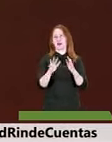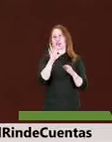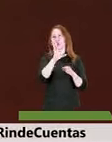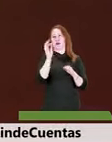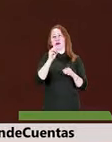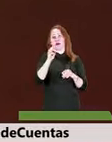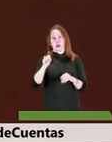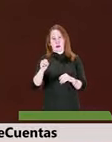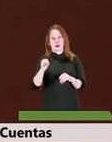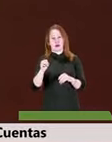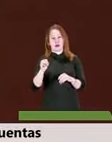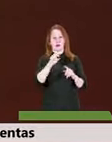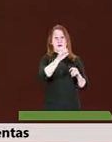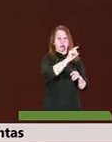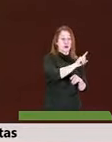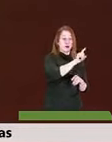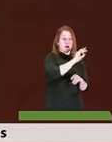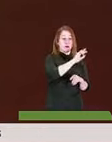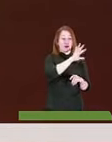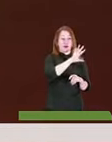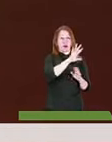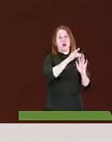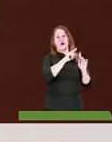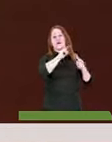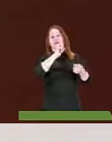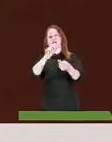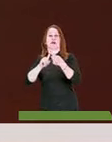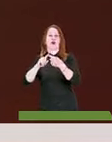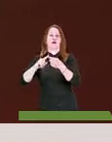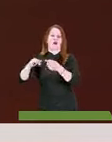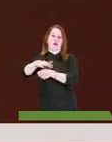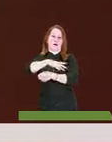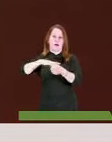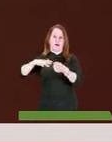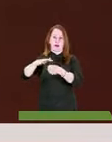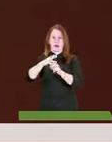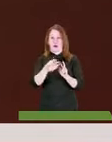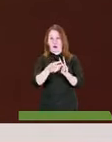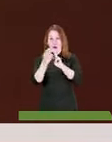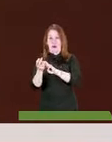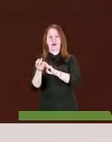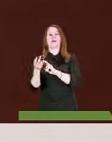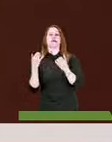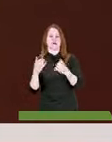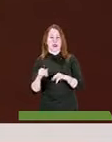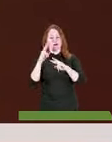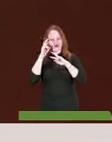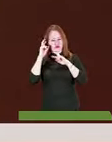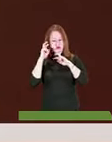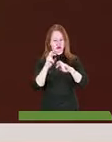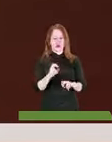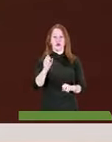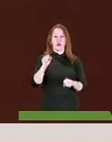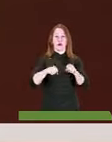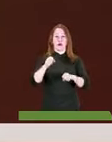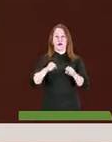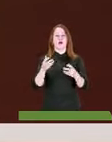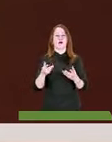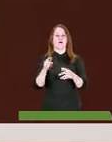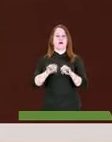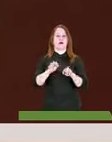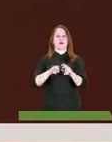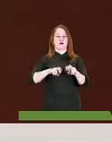la 135 hasta Cundinamarca, hasta el puente. Estamos ya adelantando estudios de prefactibilidad con la Secretaría de